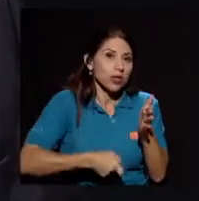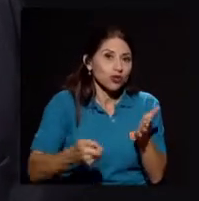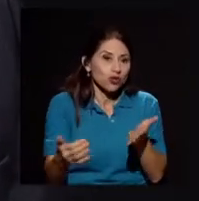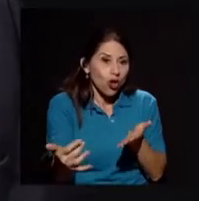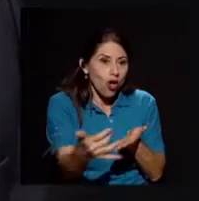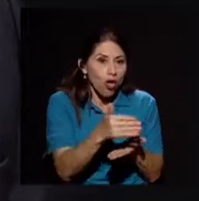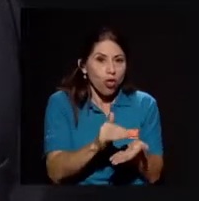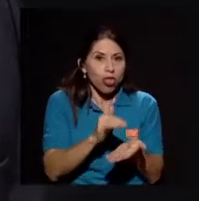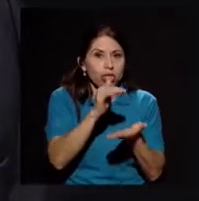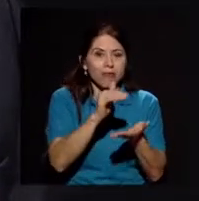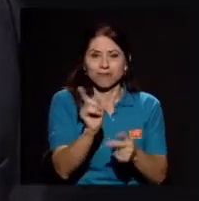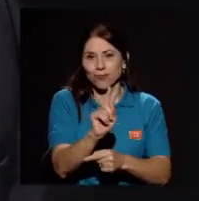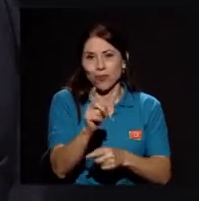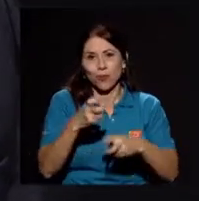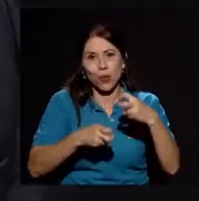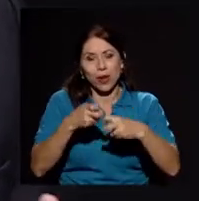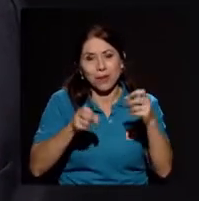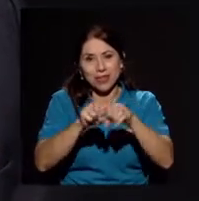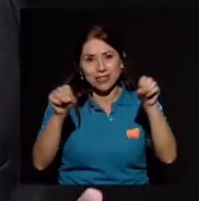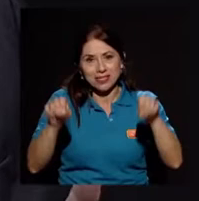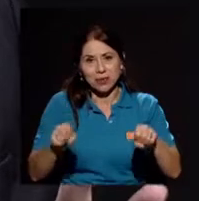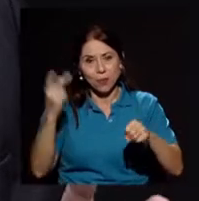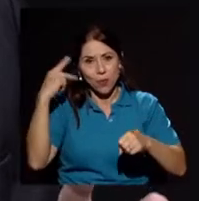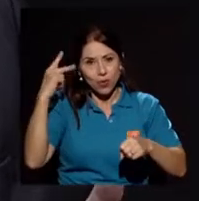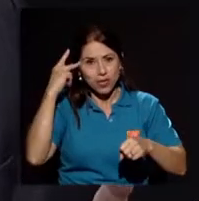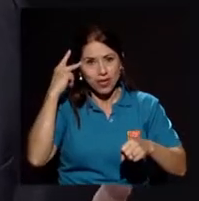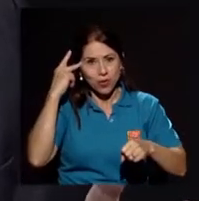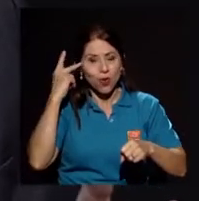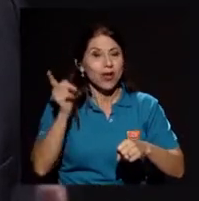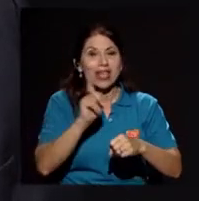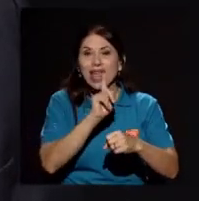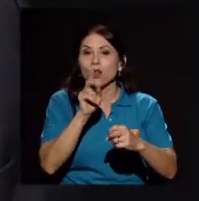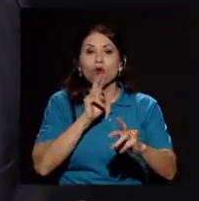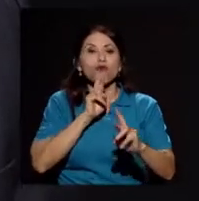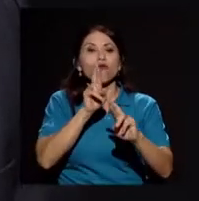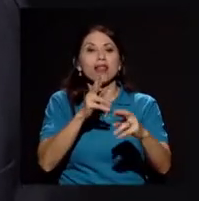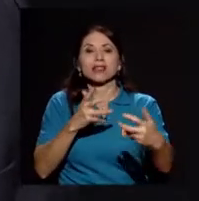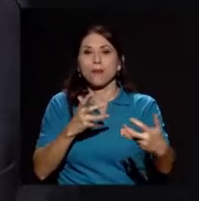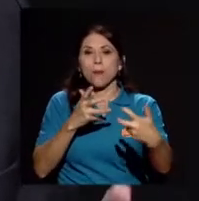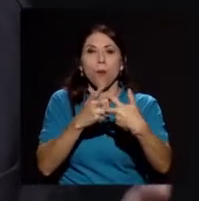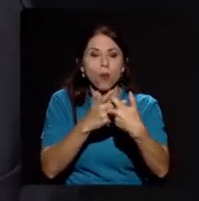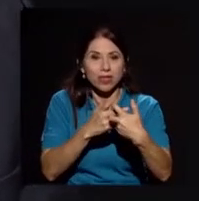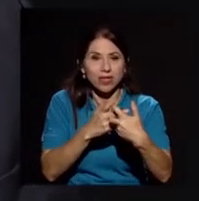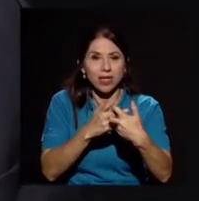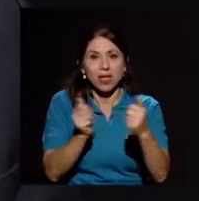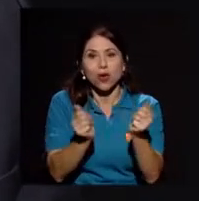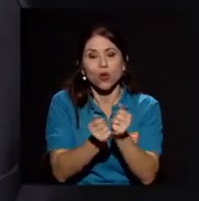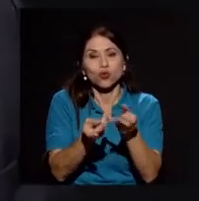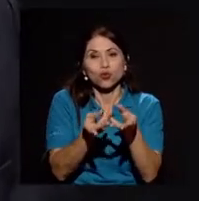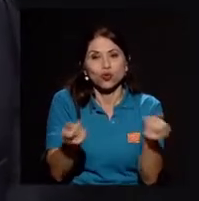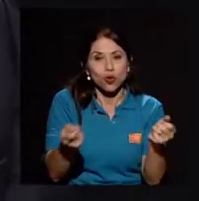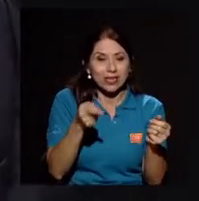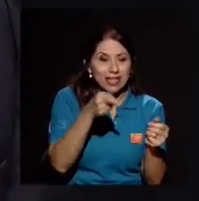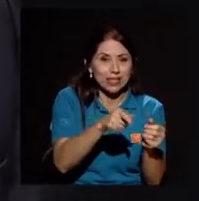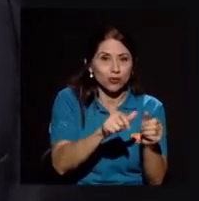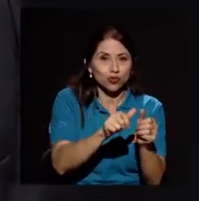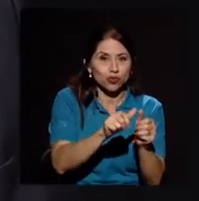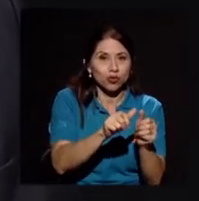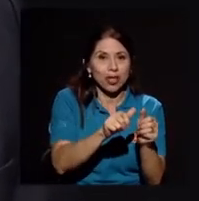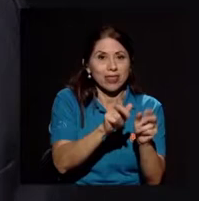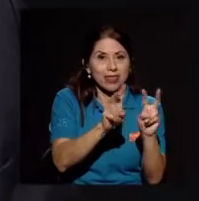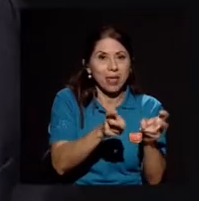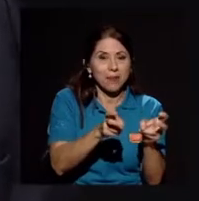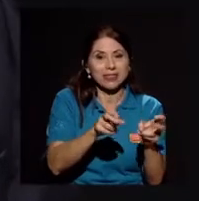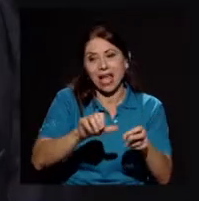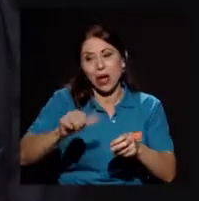es un problema de un sistema político que en realidad no responde ni a ese tipo - responde brindando soluciones a ese tipo de temas ni a muchos otros y